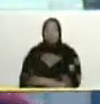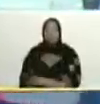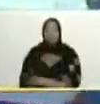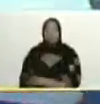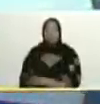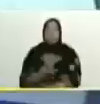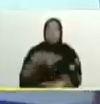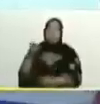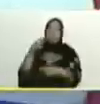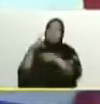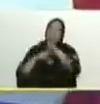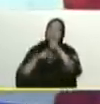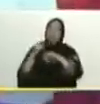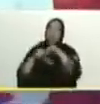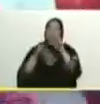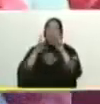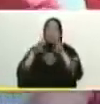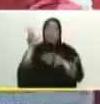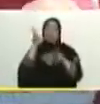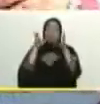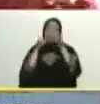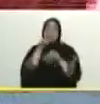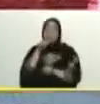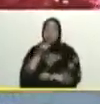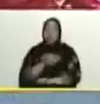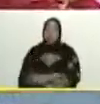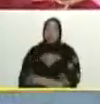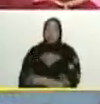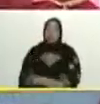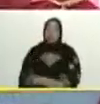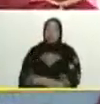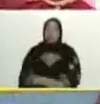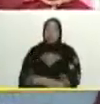Por las redes sociales nos ven y nos escuchan miles.